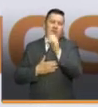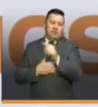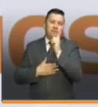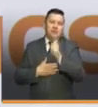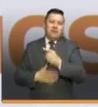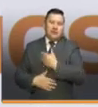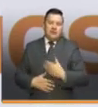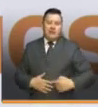presidente de educ